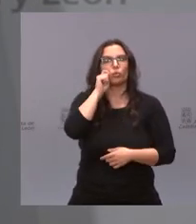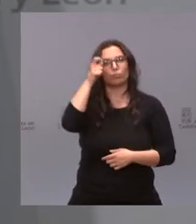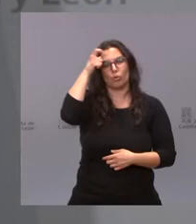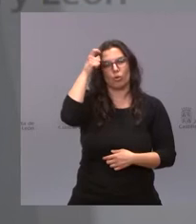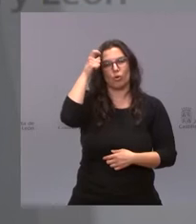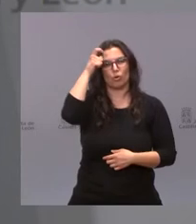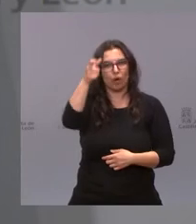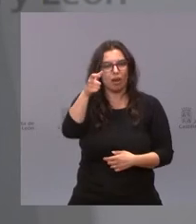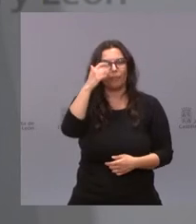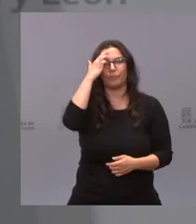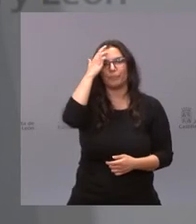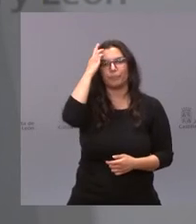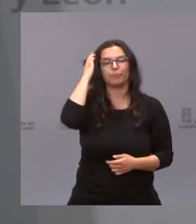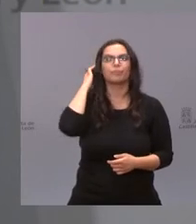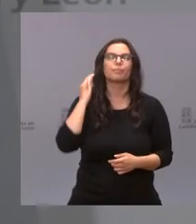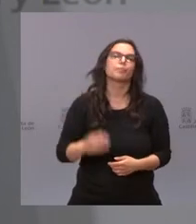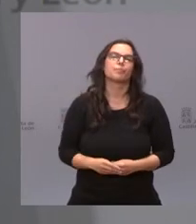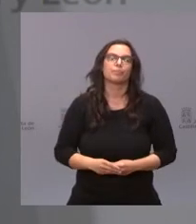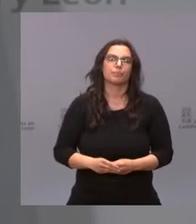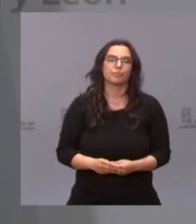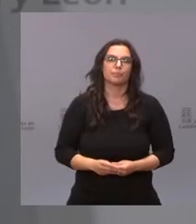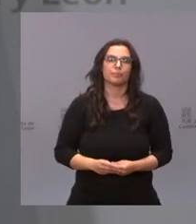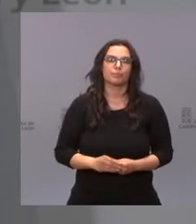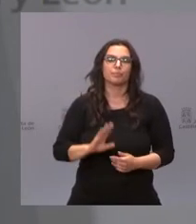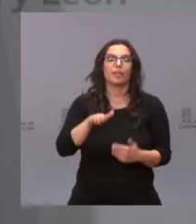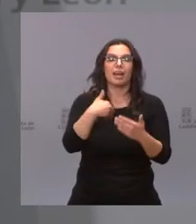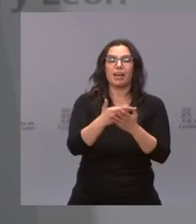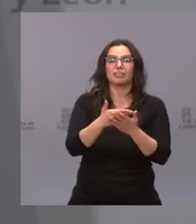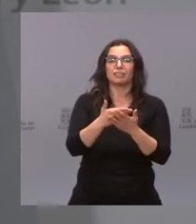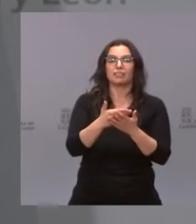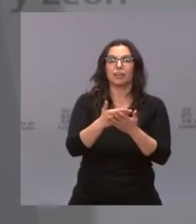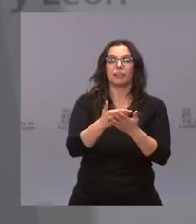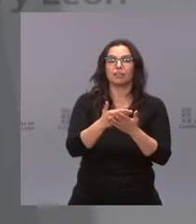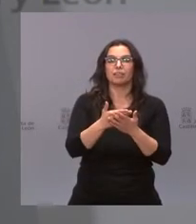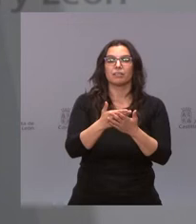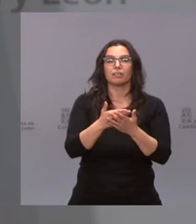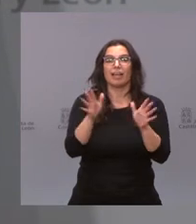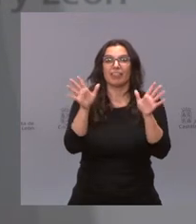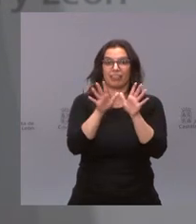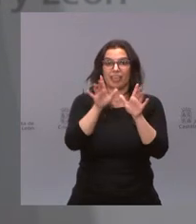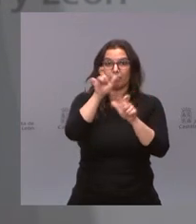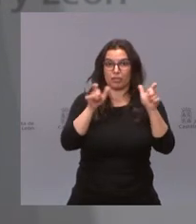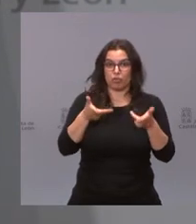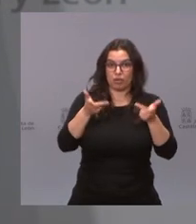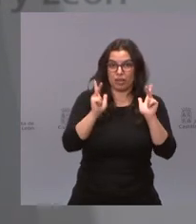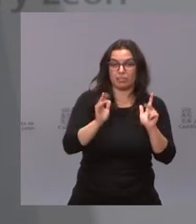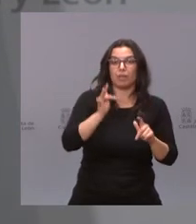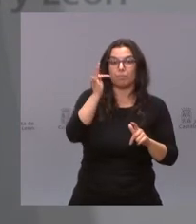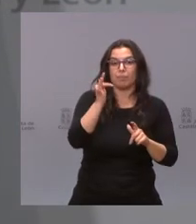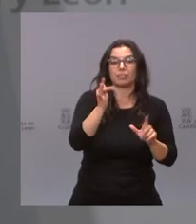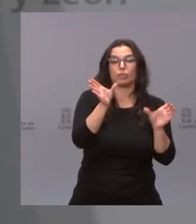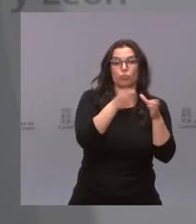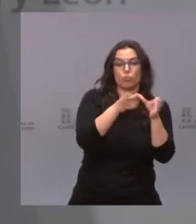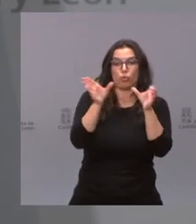en nuestras casas de turismo rural, hasta un total de 10 y 2 unidades de convivencia en nivel